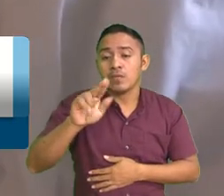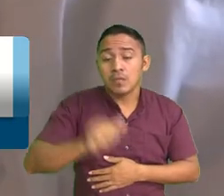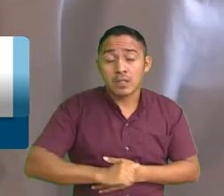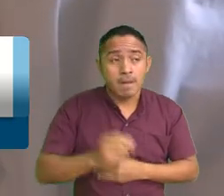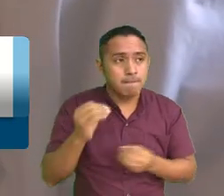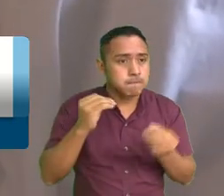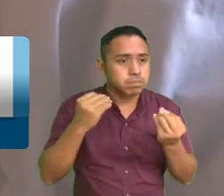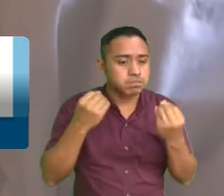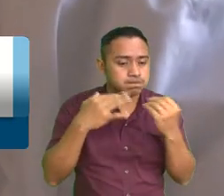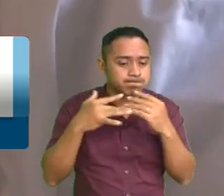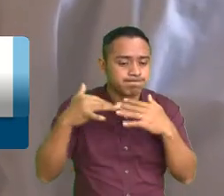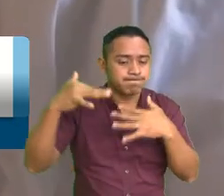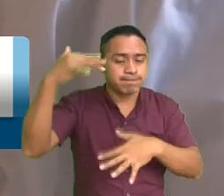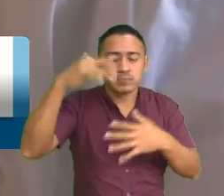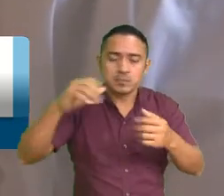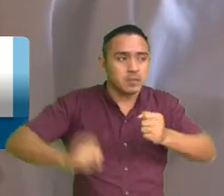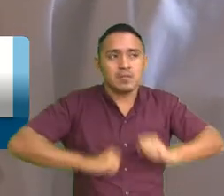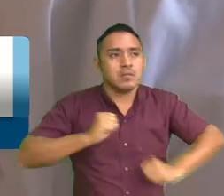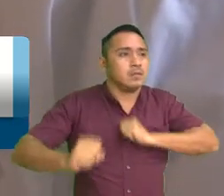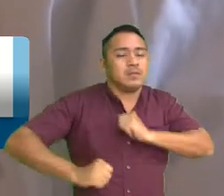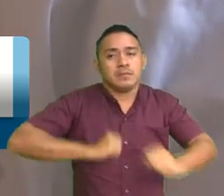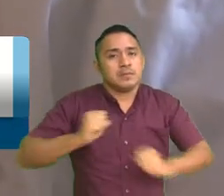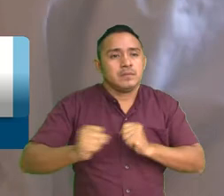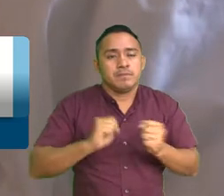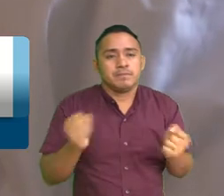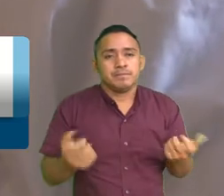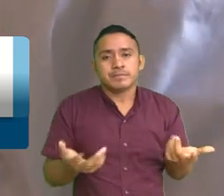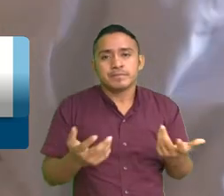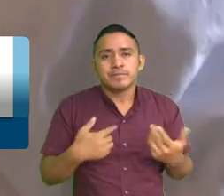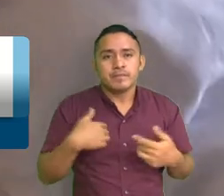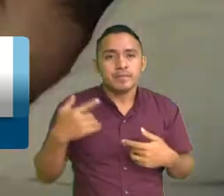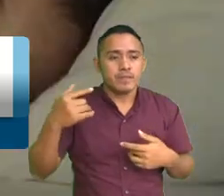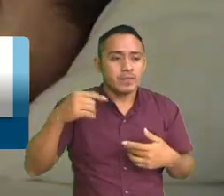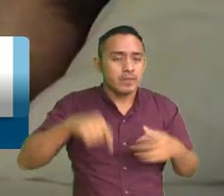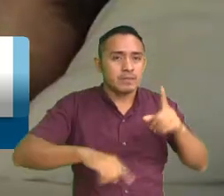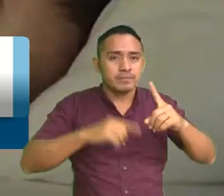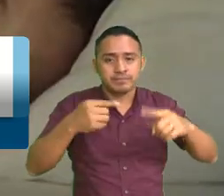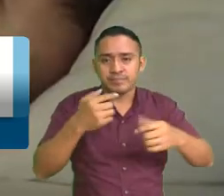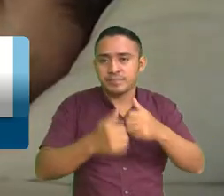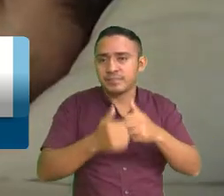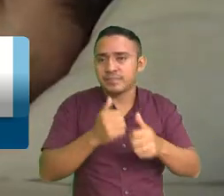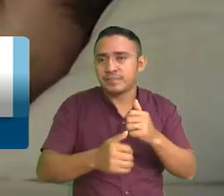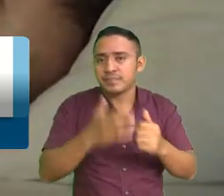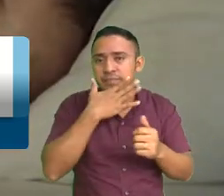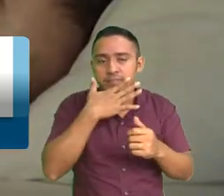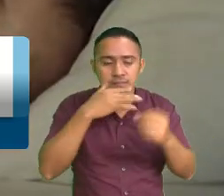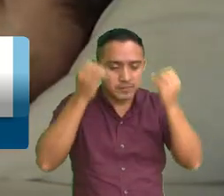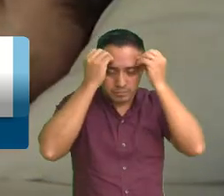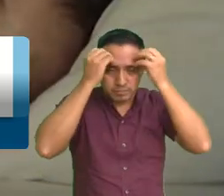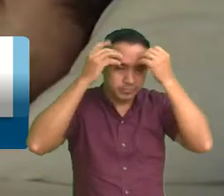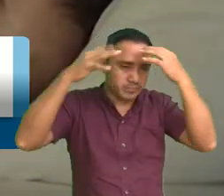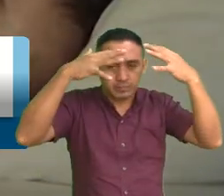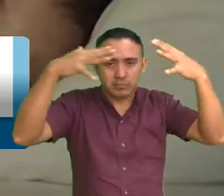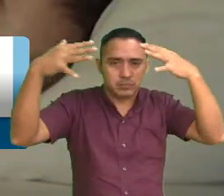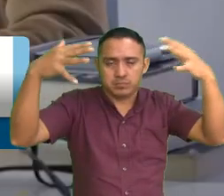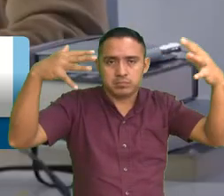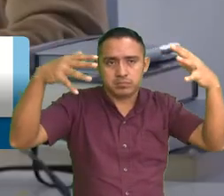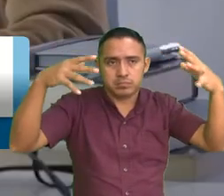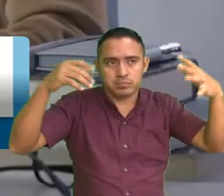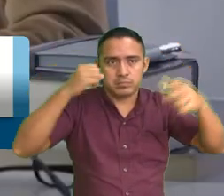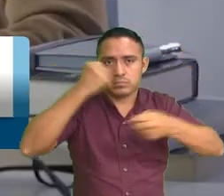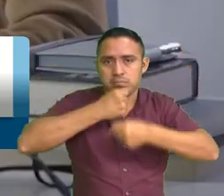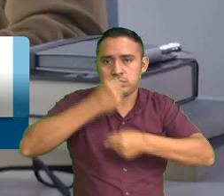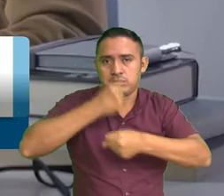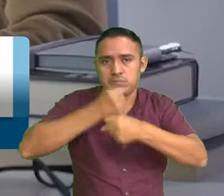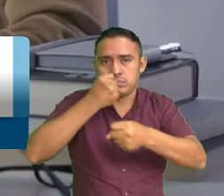enorme de actividad. O sea, te va a alterar el ciclo del sueño, porque estás estimulado, tu cerebro está trabajando a